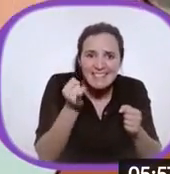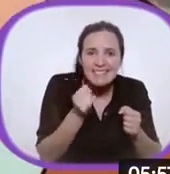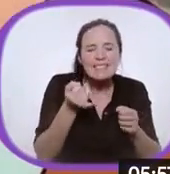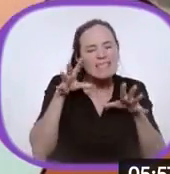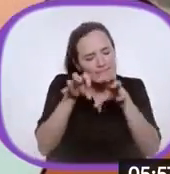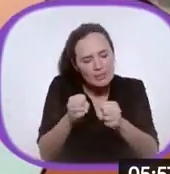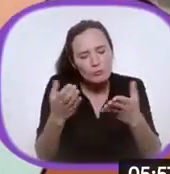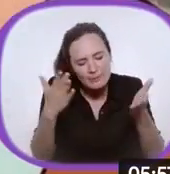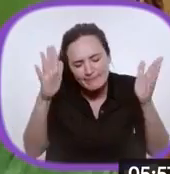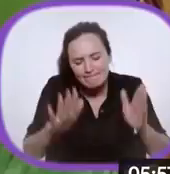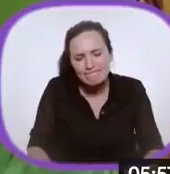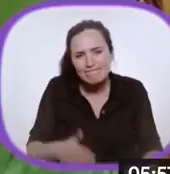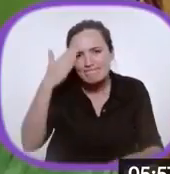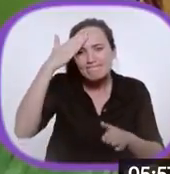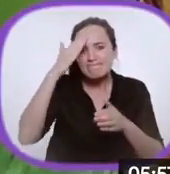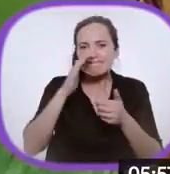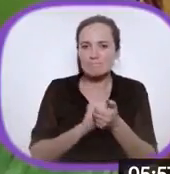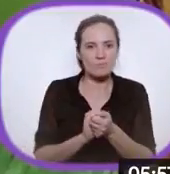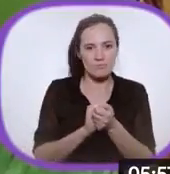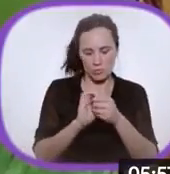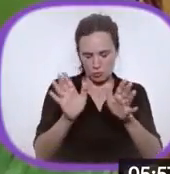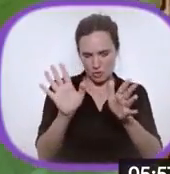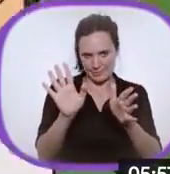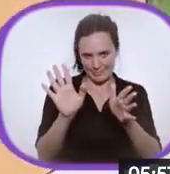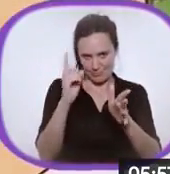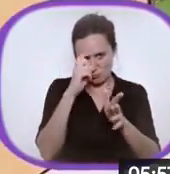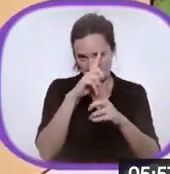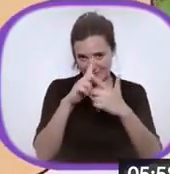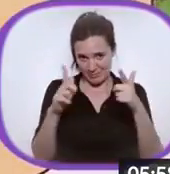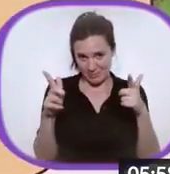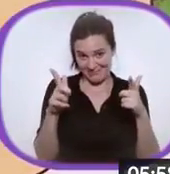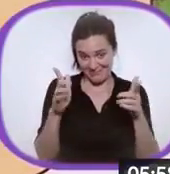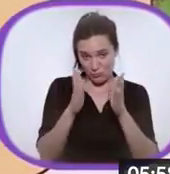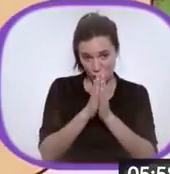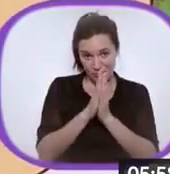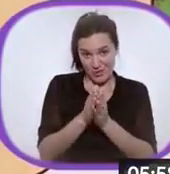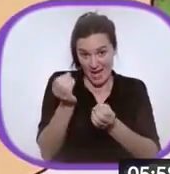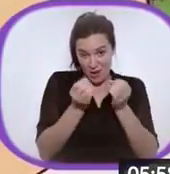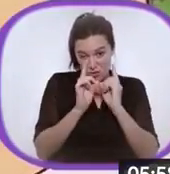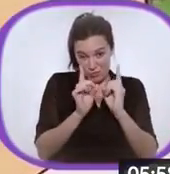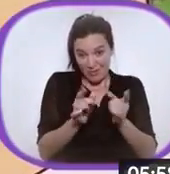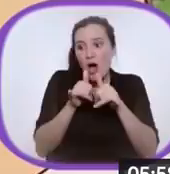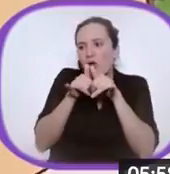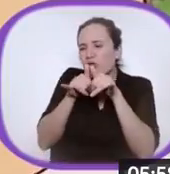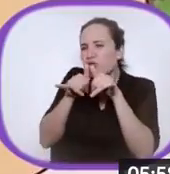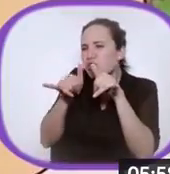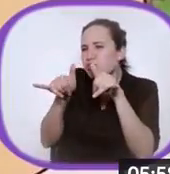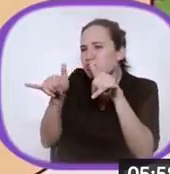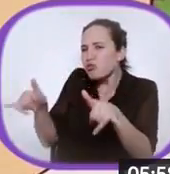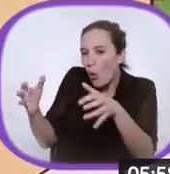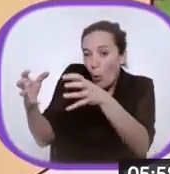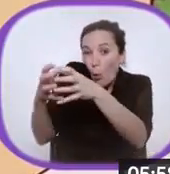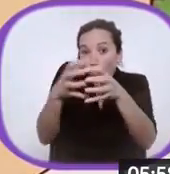centellas! ¡Pudimos atraparlos! Bien, no renunciemos. Oficial, envíe la descripción del autocrema y de los hombres a todos